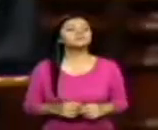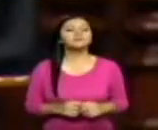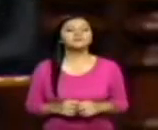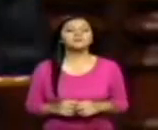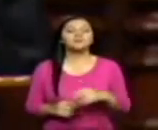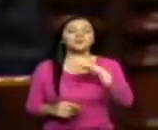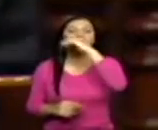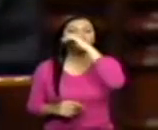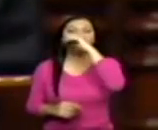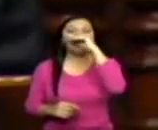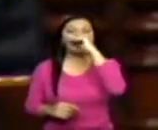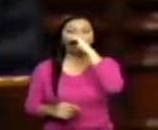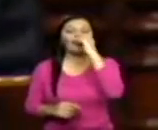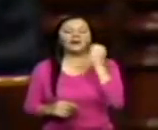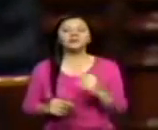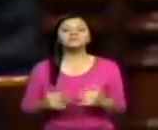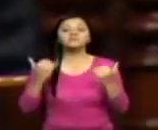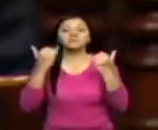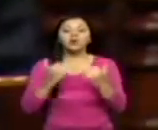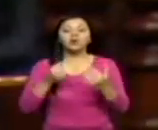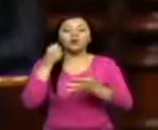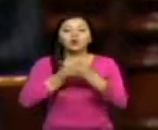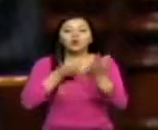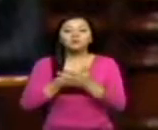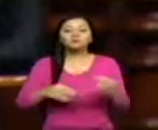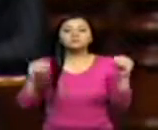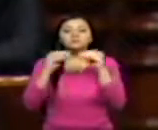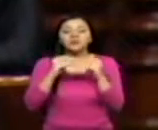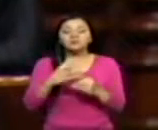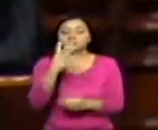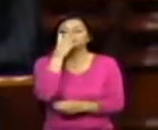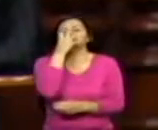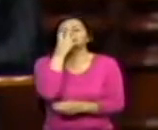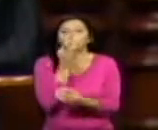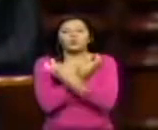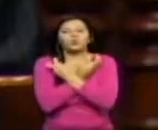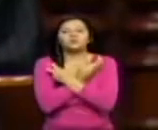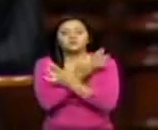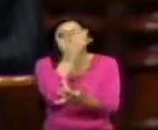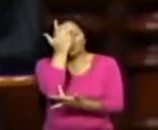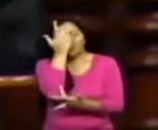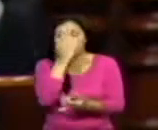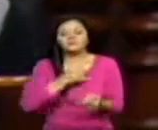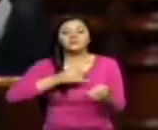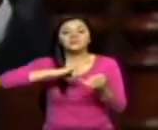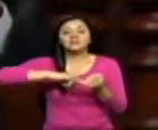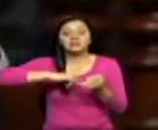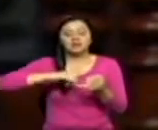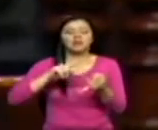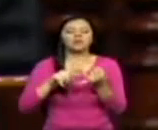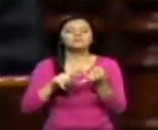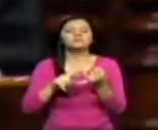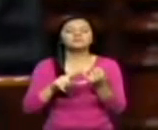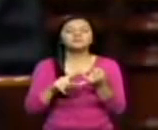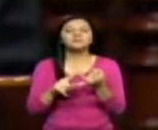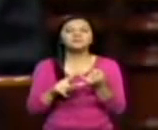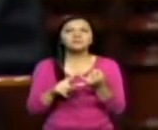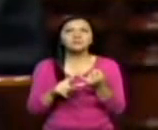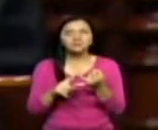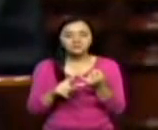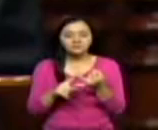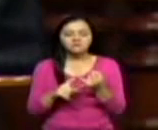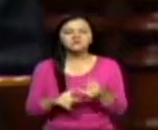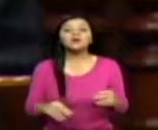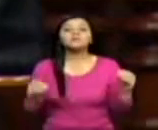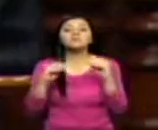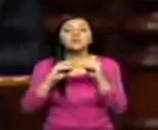Y lucharemos contra la tuberculosis, contra el SIDA, contra los